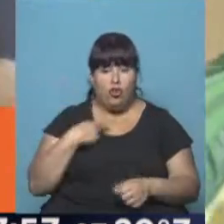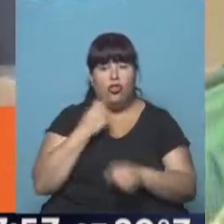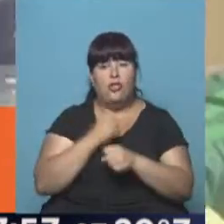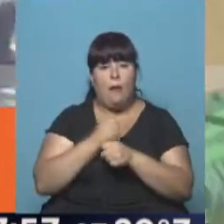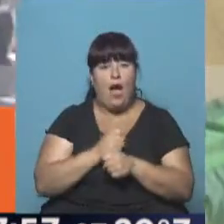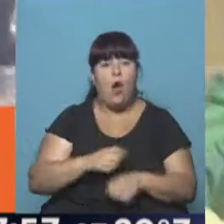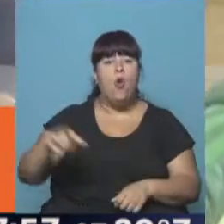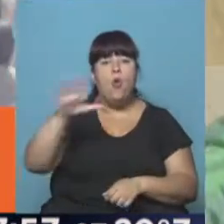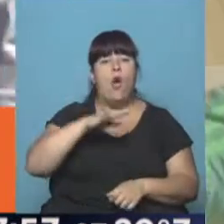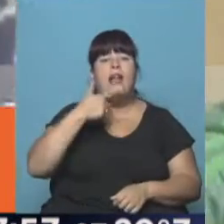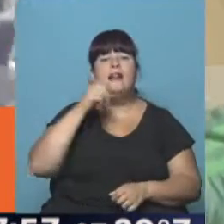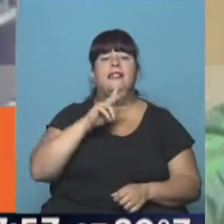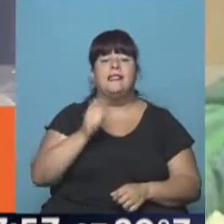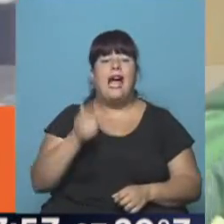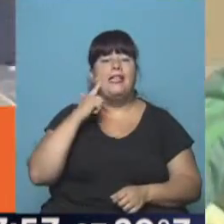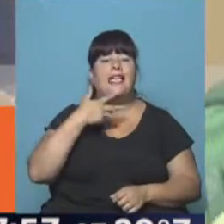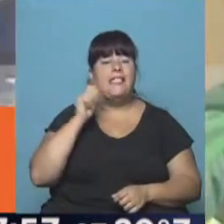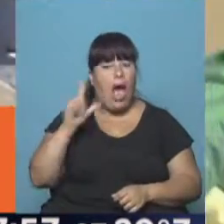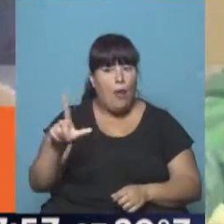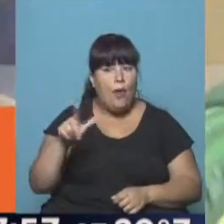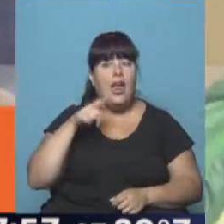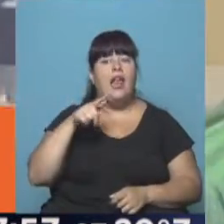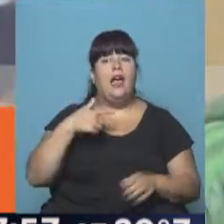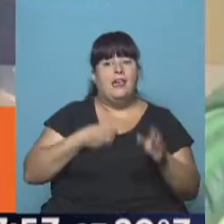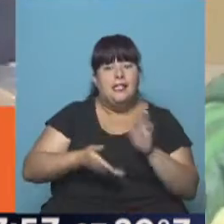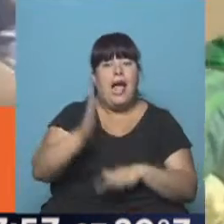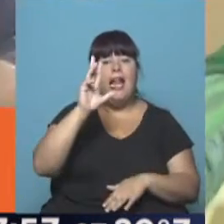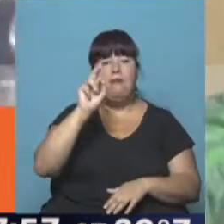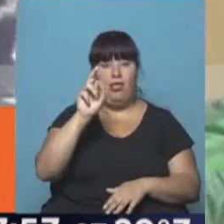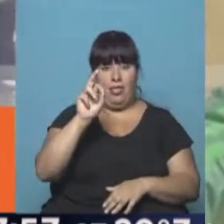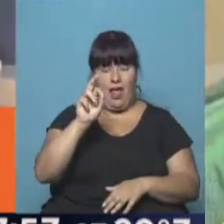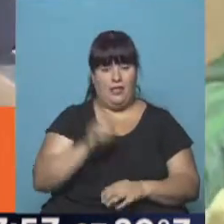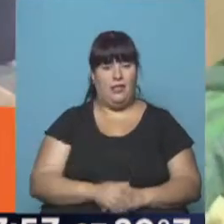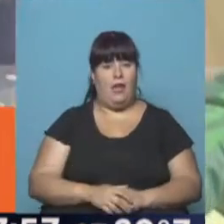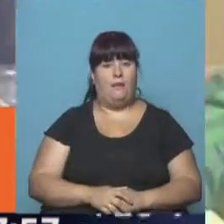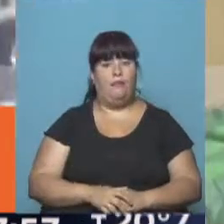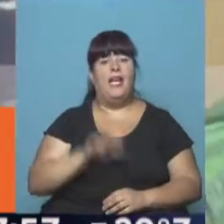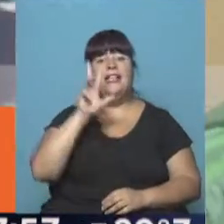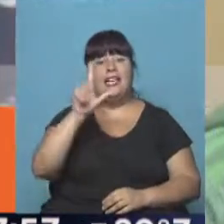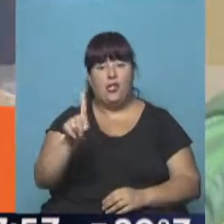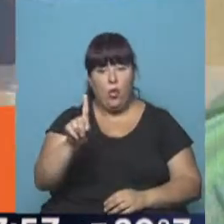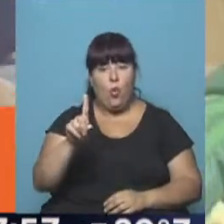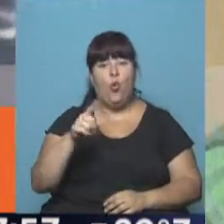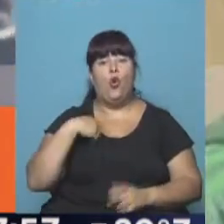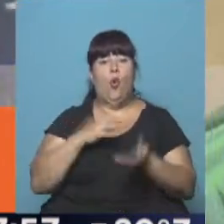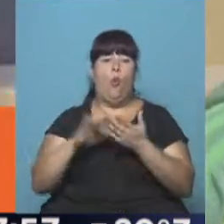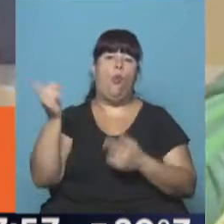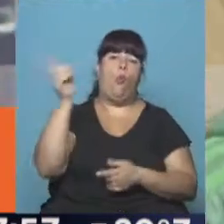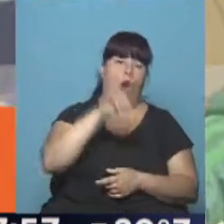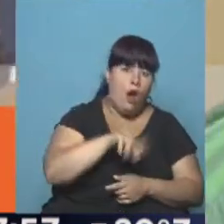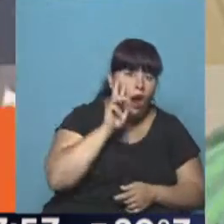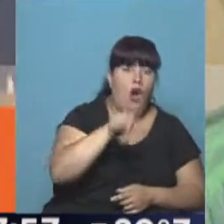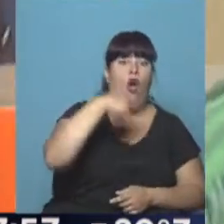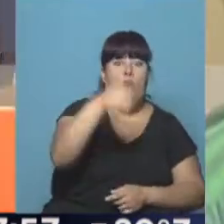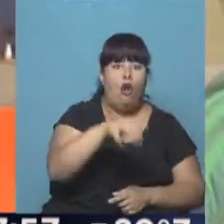trabajando en la zona de Santa Isabel, salimos el 30. Para el 31 nos estábamos pegando la vuelta y encontramos